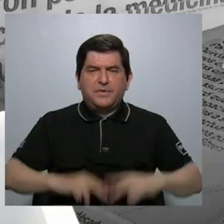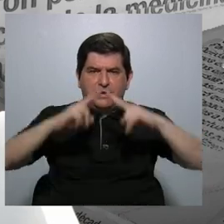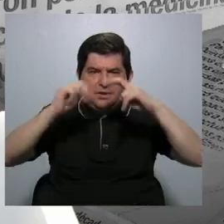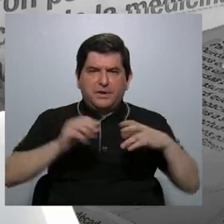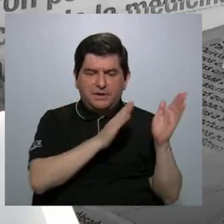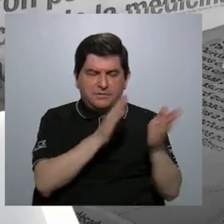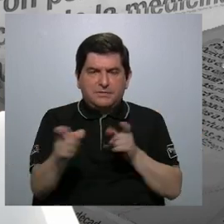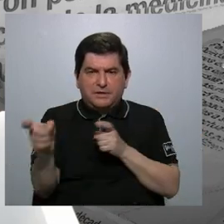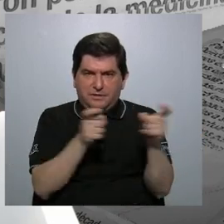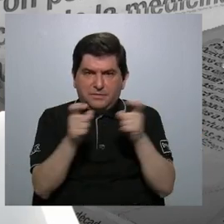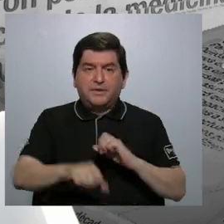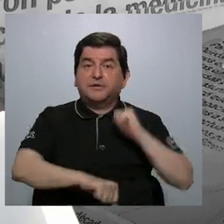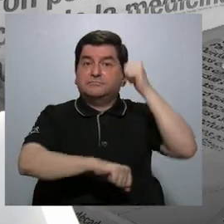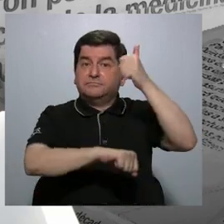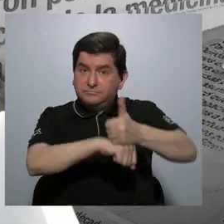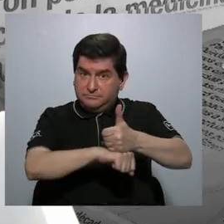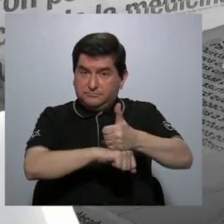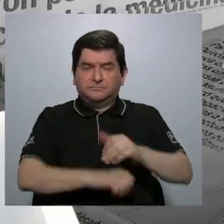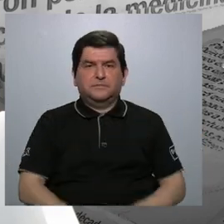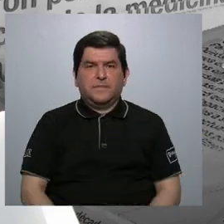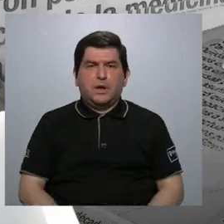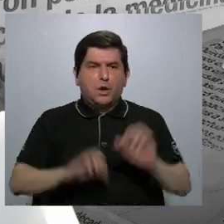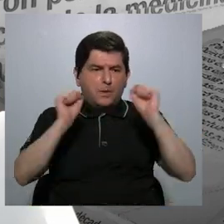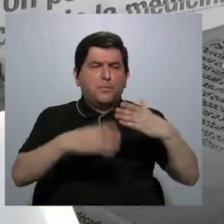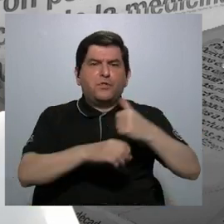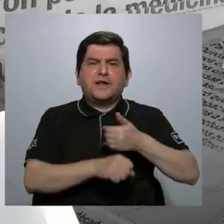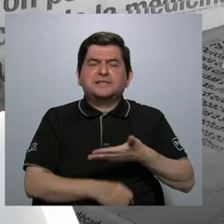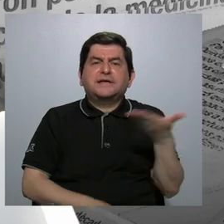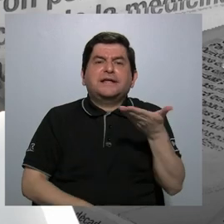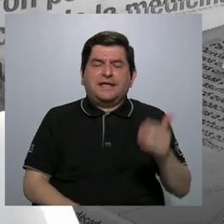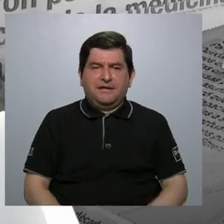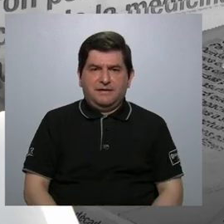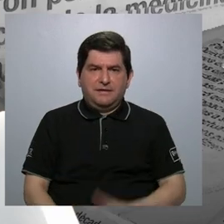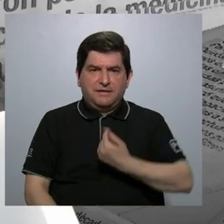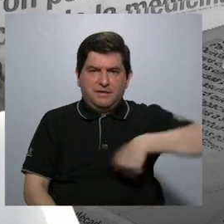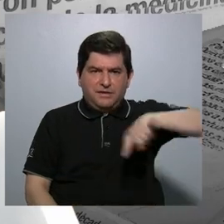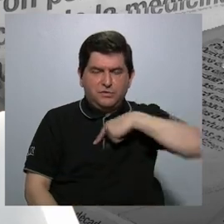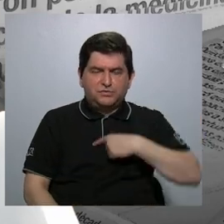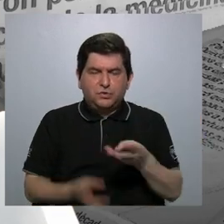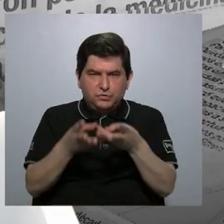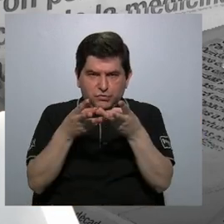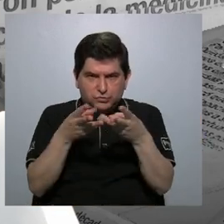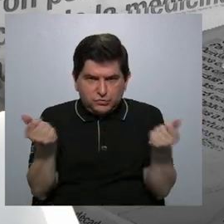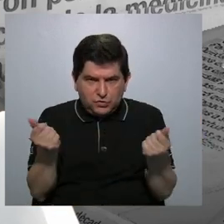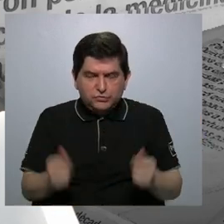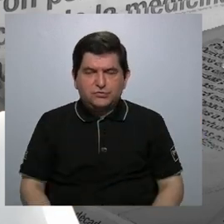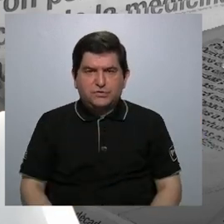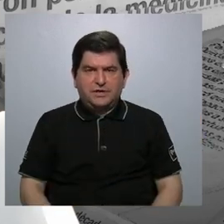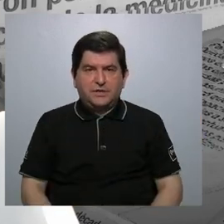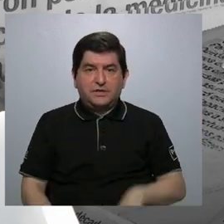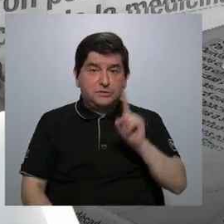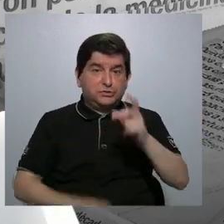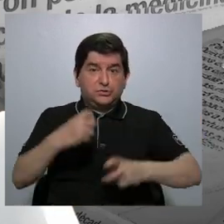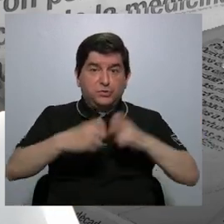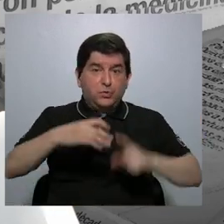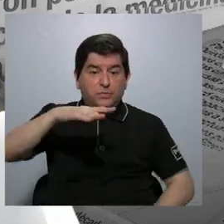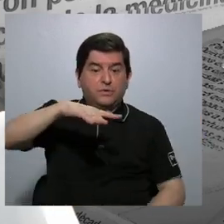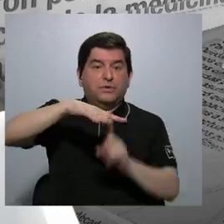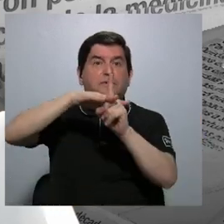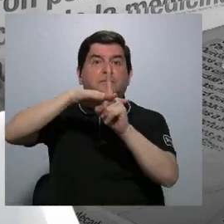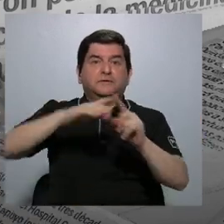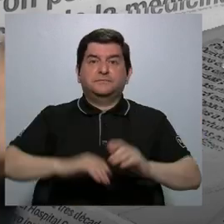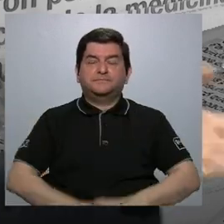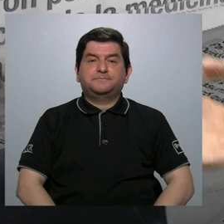este plan regulador para determinar qué se puede hacer y cómo podemos solventar si hay un problema que se está